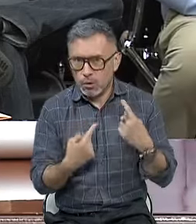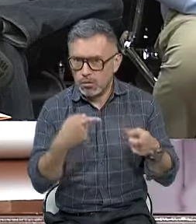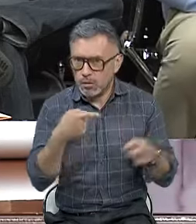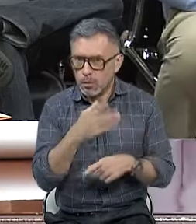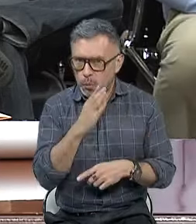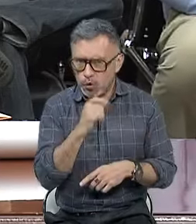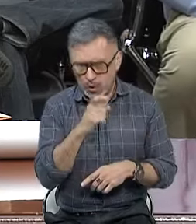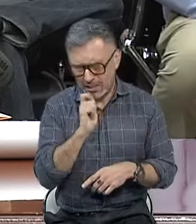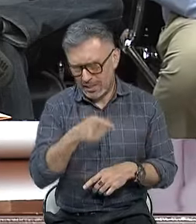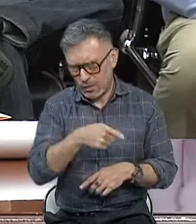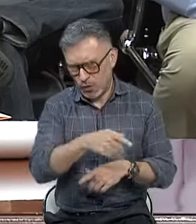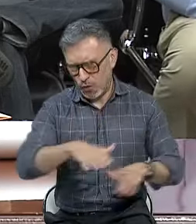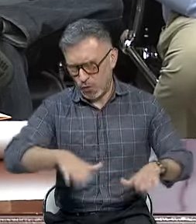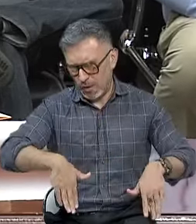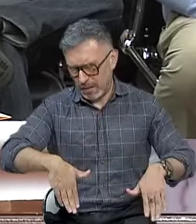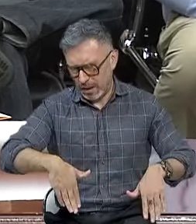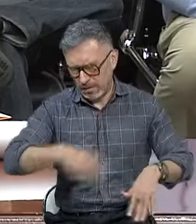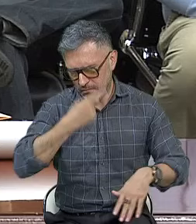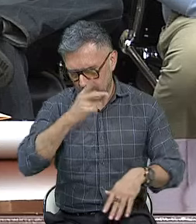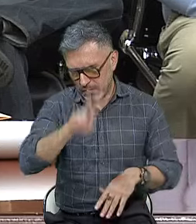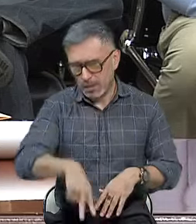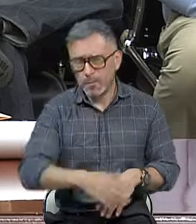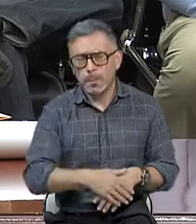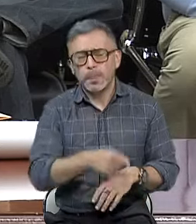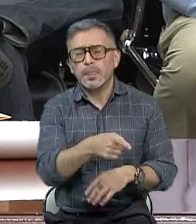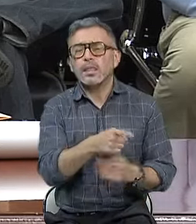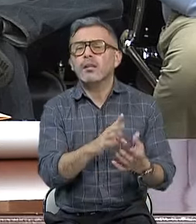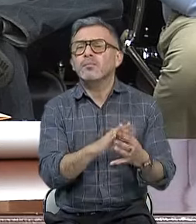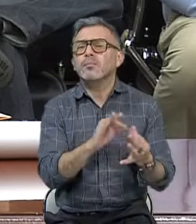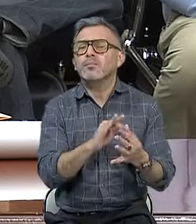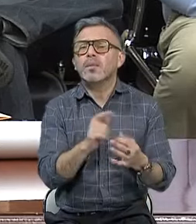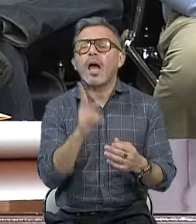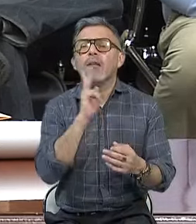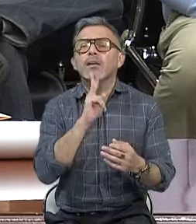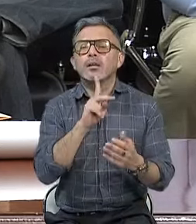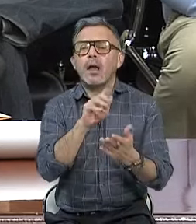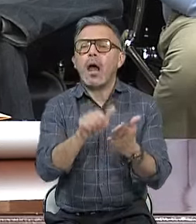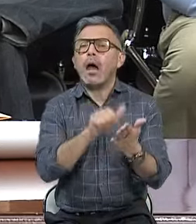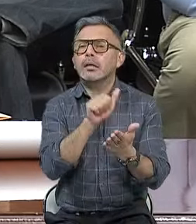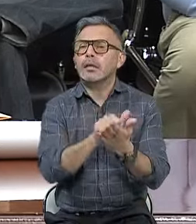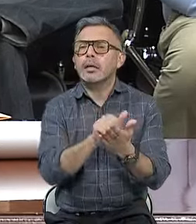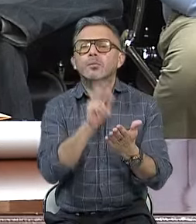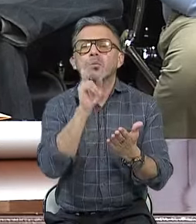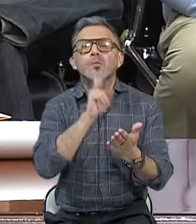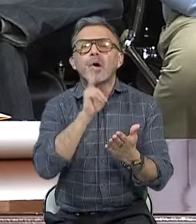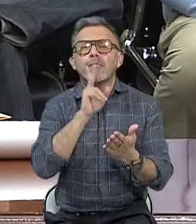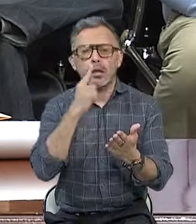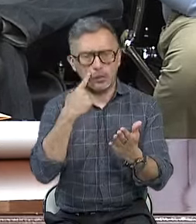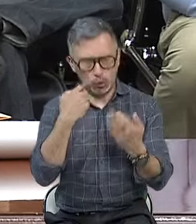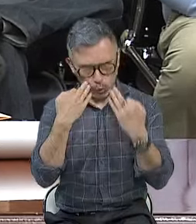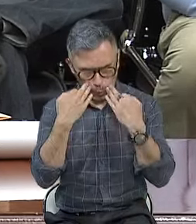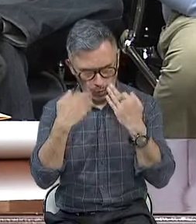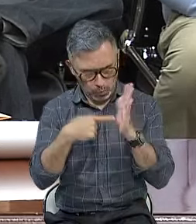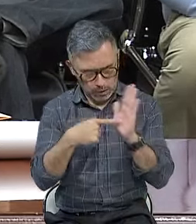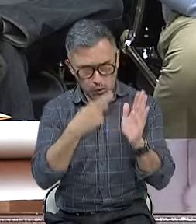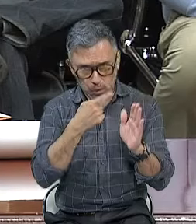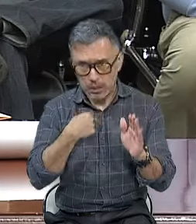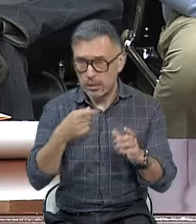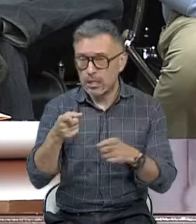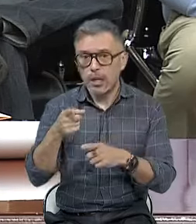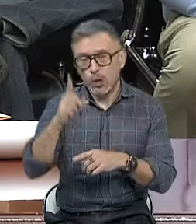verdad se ha dicha y dice y lo reto a que lo demuestren las actas que yo dije que las consejeras yo dije